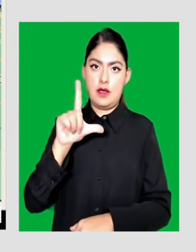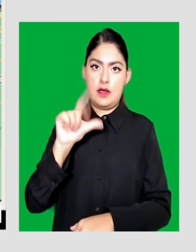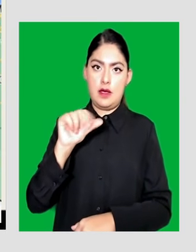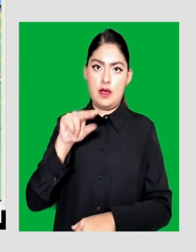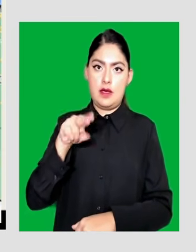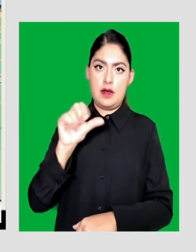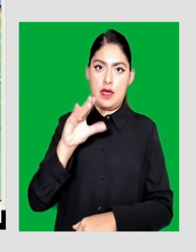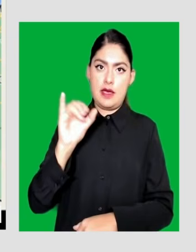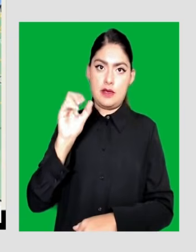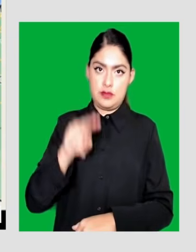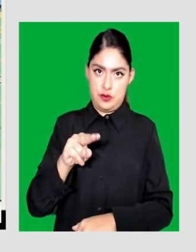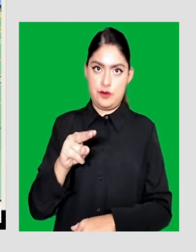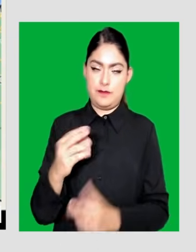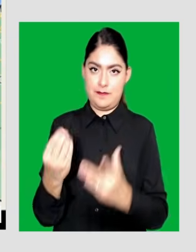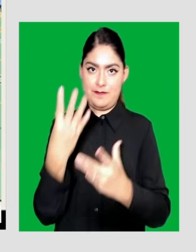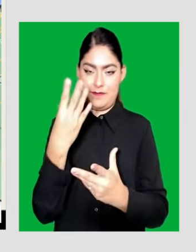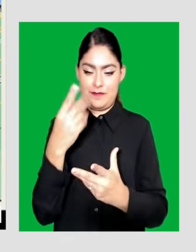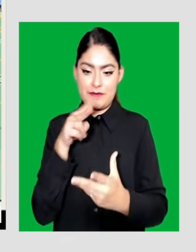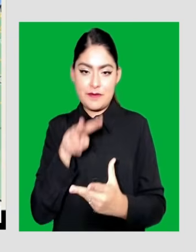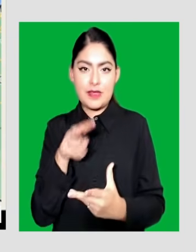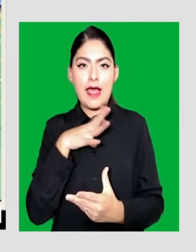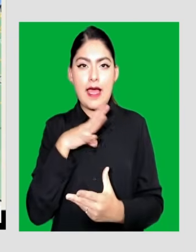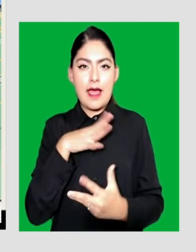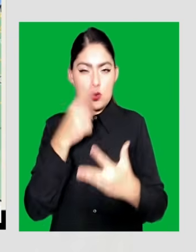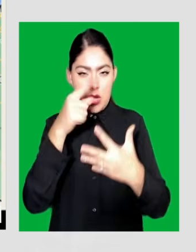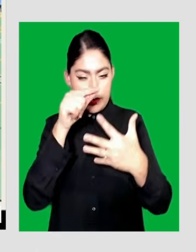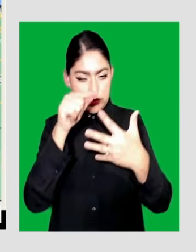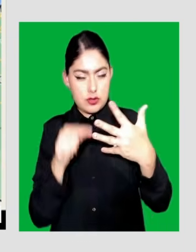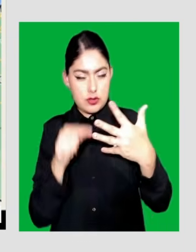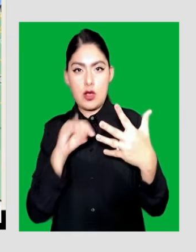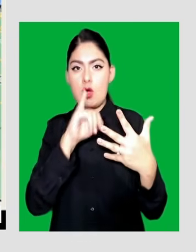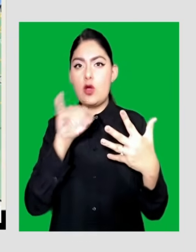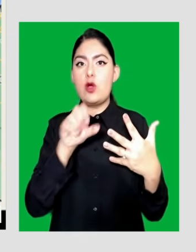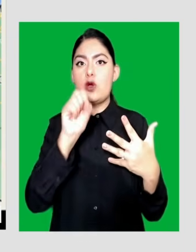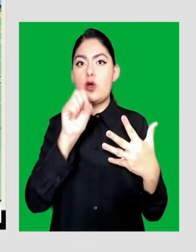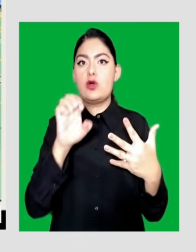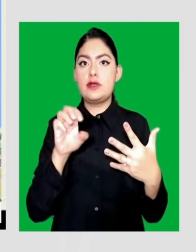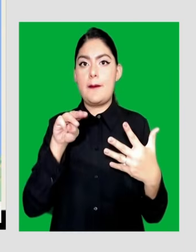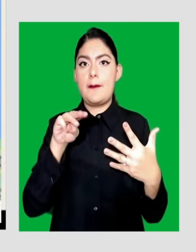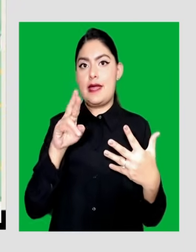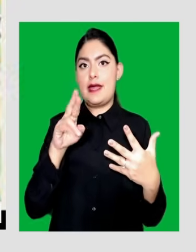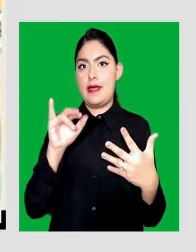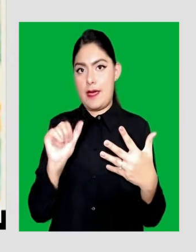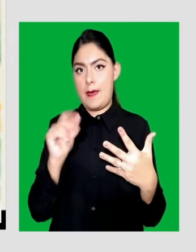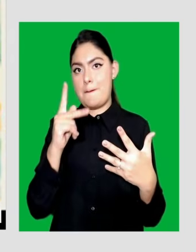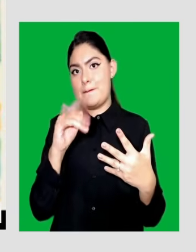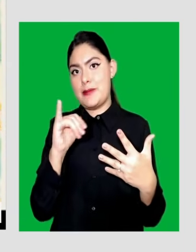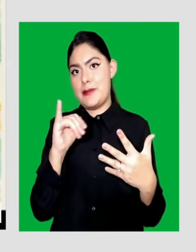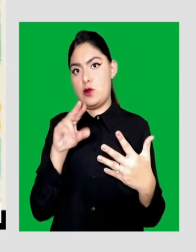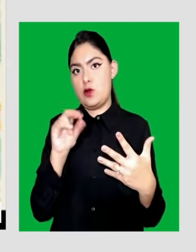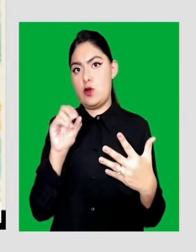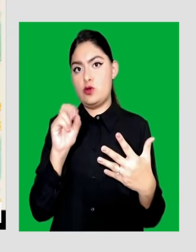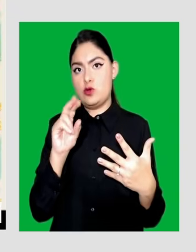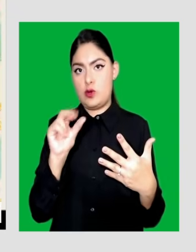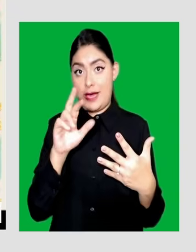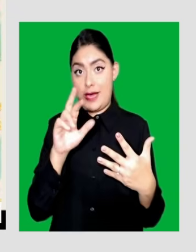en el buscador podemos buscar la palabra Suprema